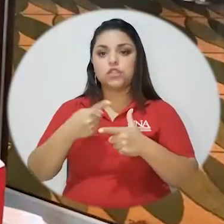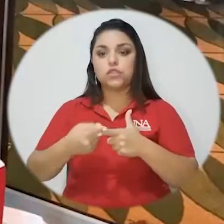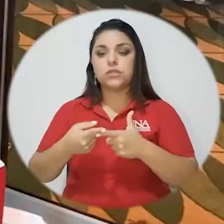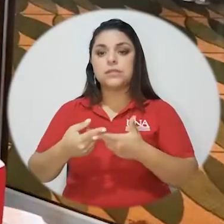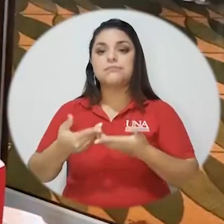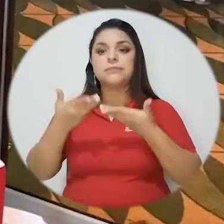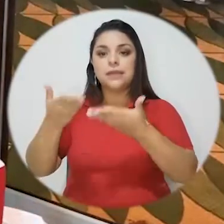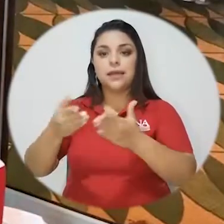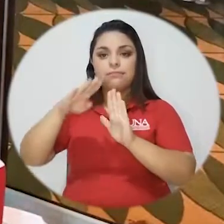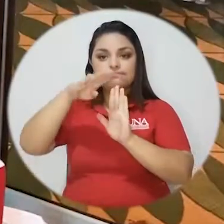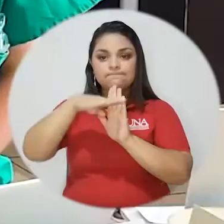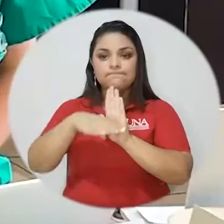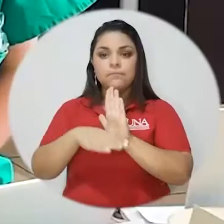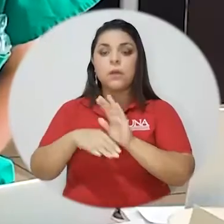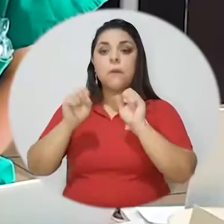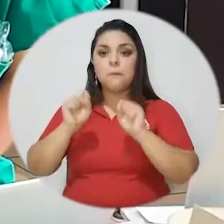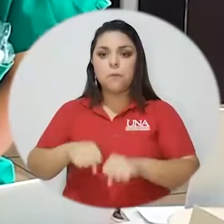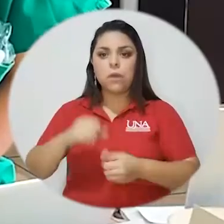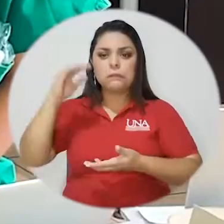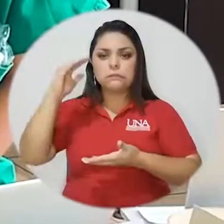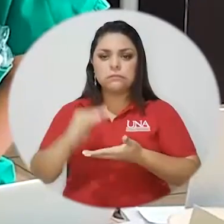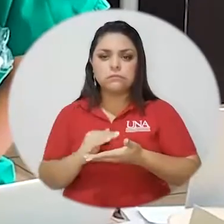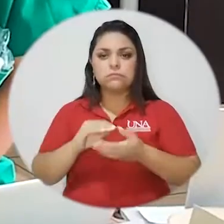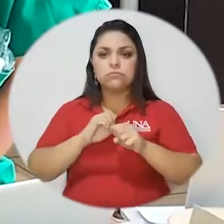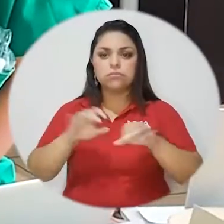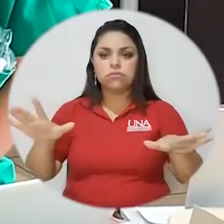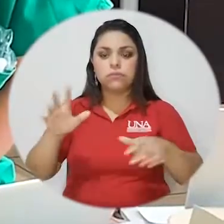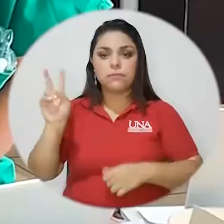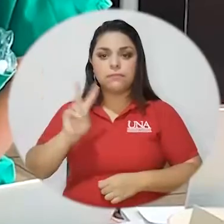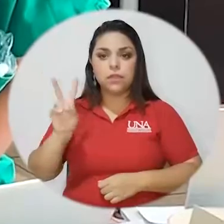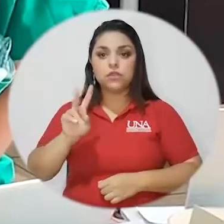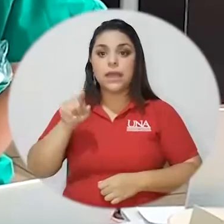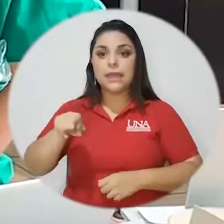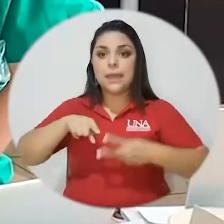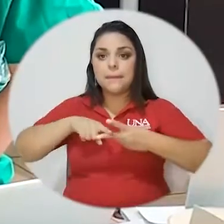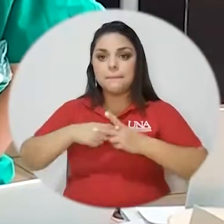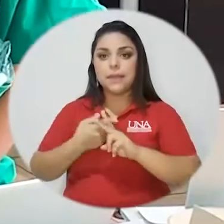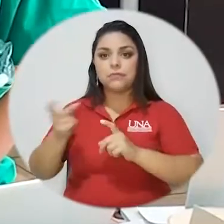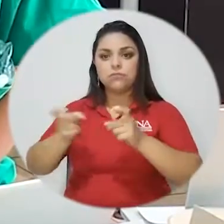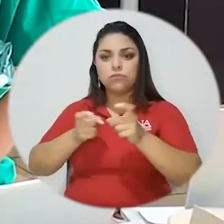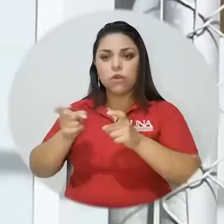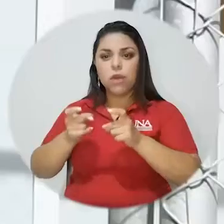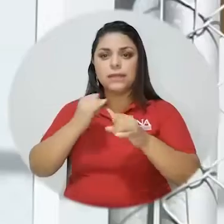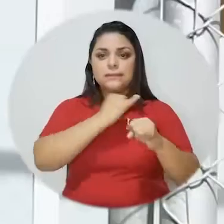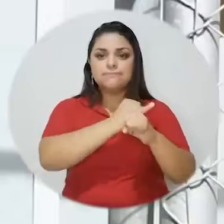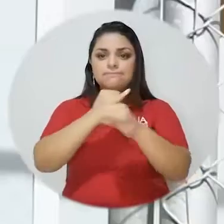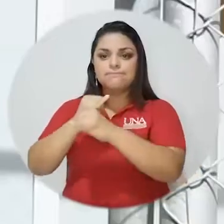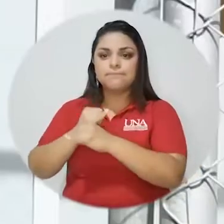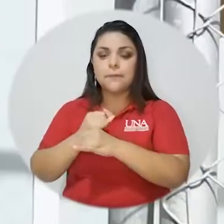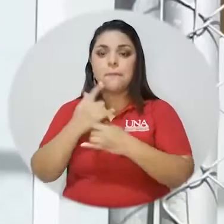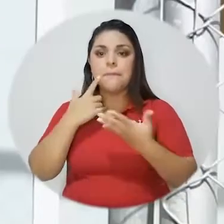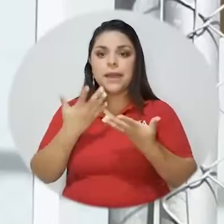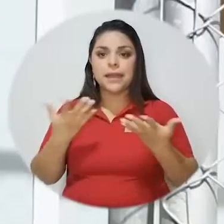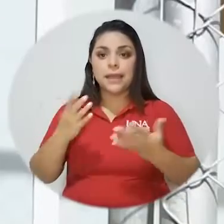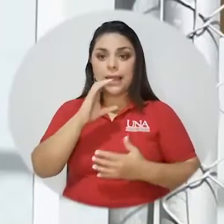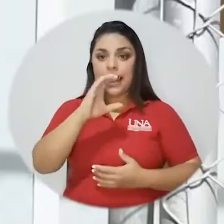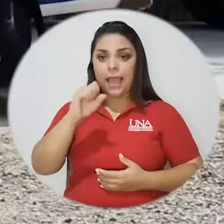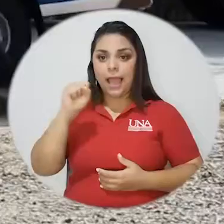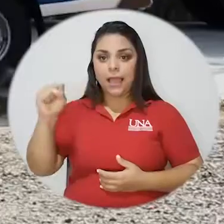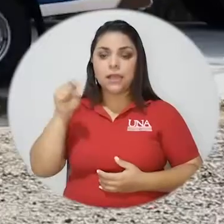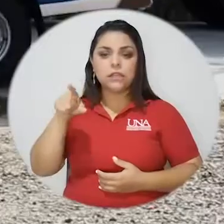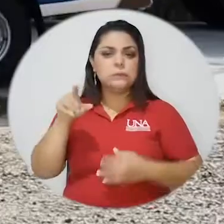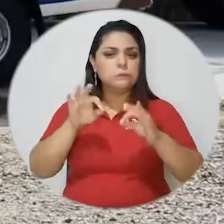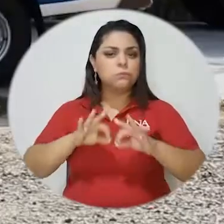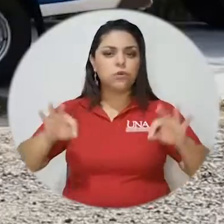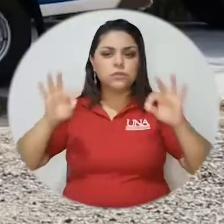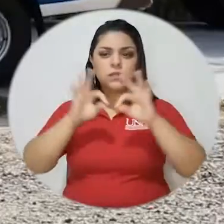sanitaria, se emiten una serie de directrices para mitigar la transmisión del virus y se da inicio a la coordinación interinstitucional, siendo